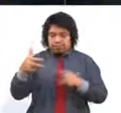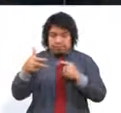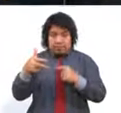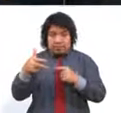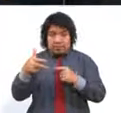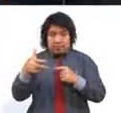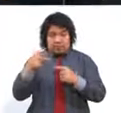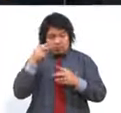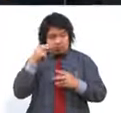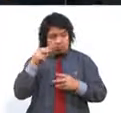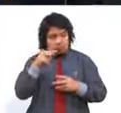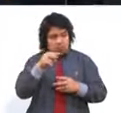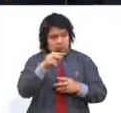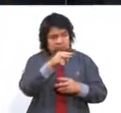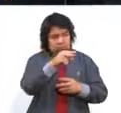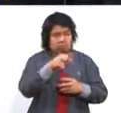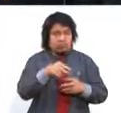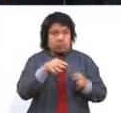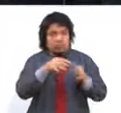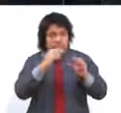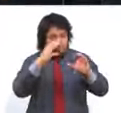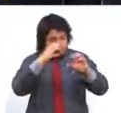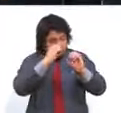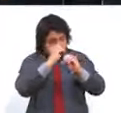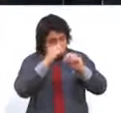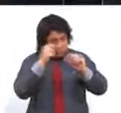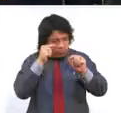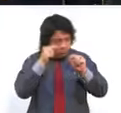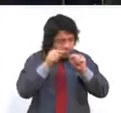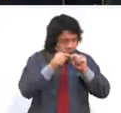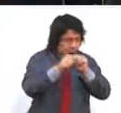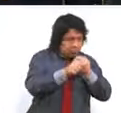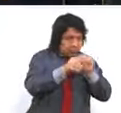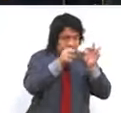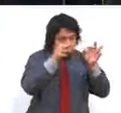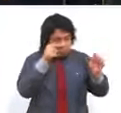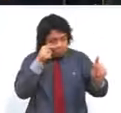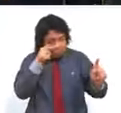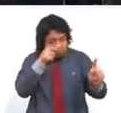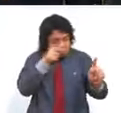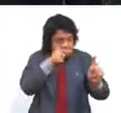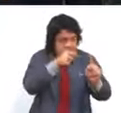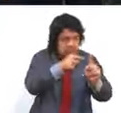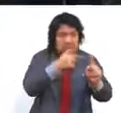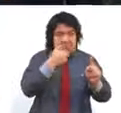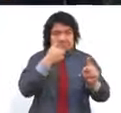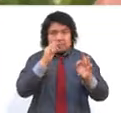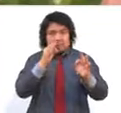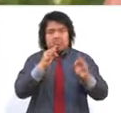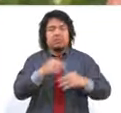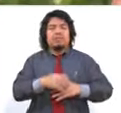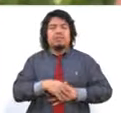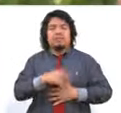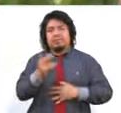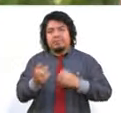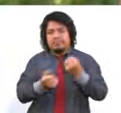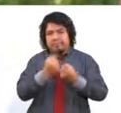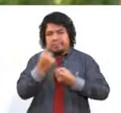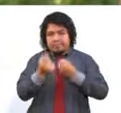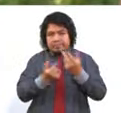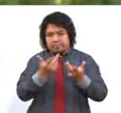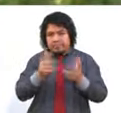que tiene un zoom bastante amplio donde puede enfocar cosas sin ser detectados. ¿Hay algunos casos